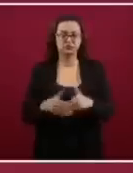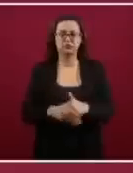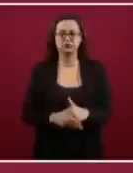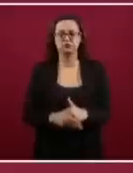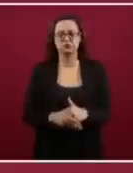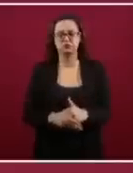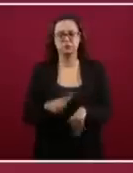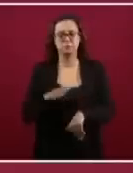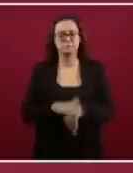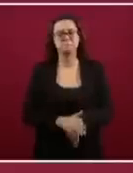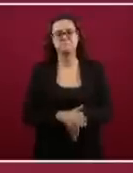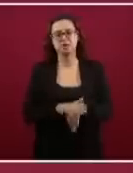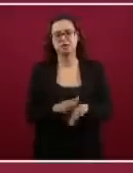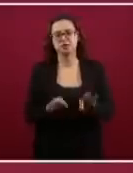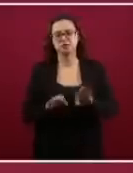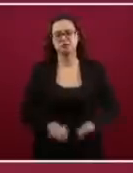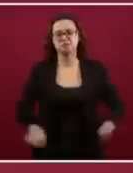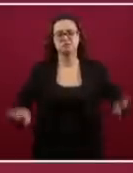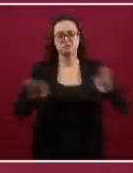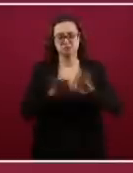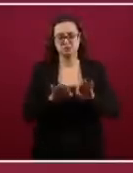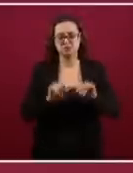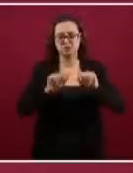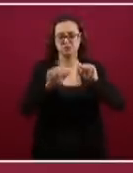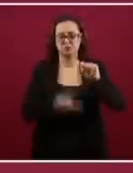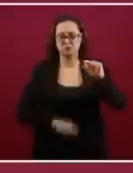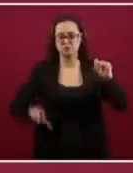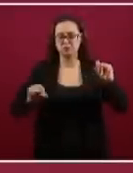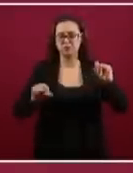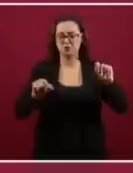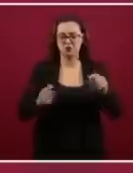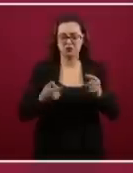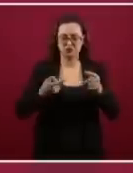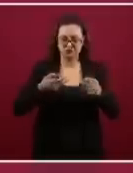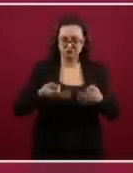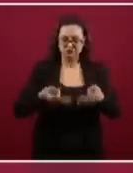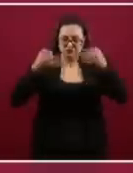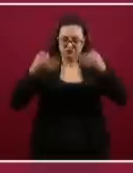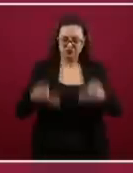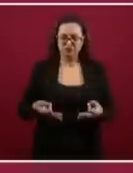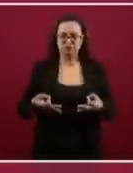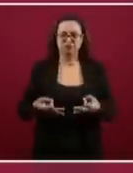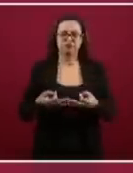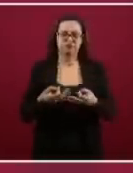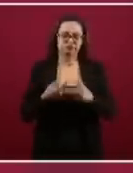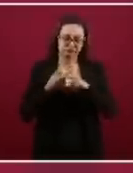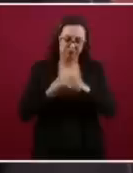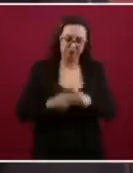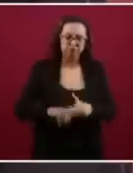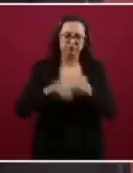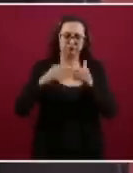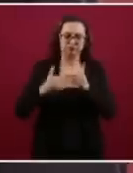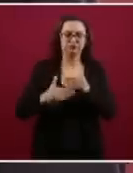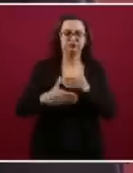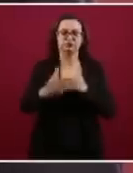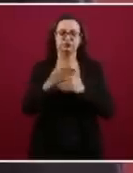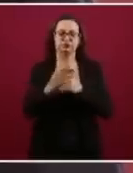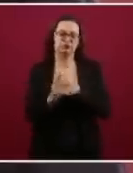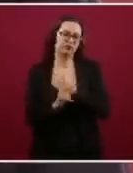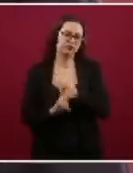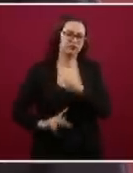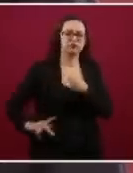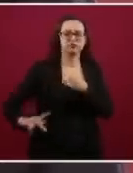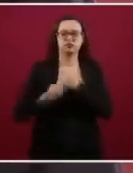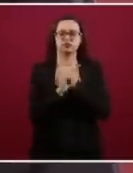tener muy presente cuando México formalmente se constituye en nación